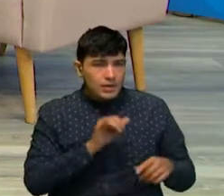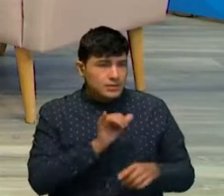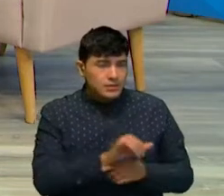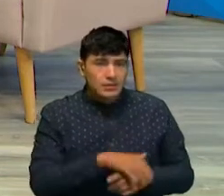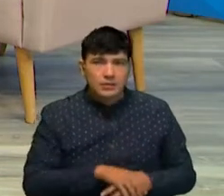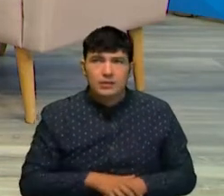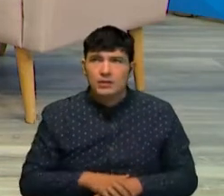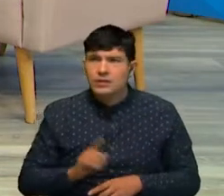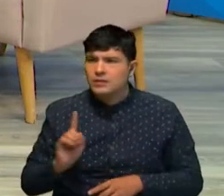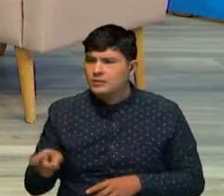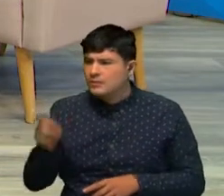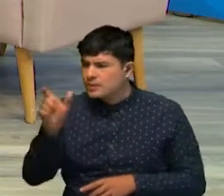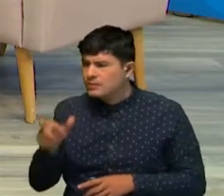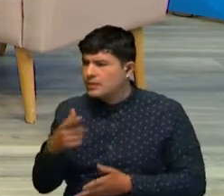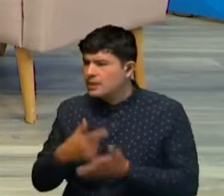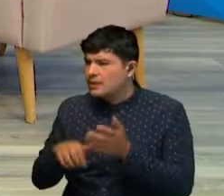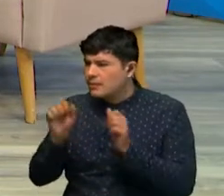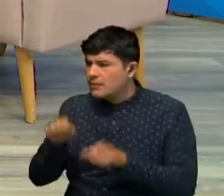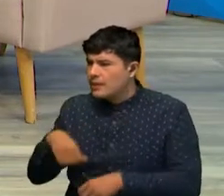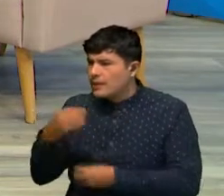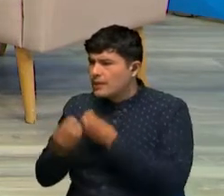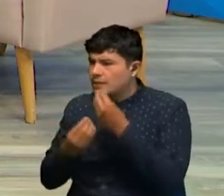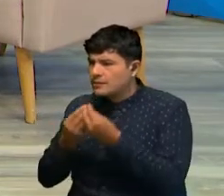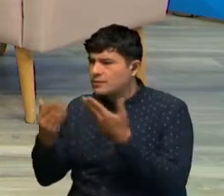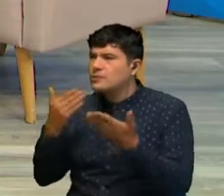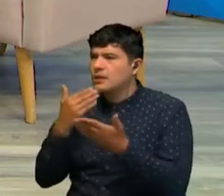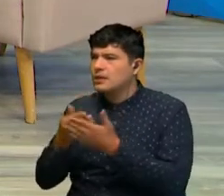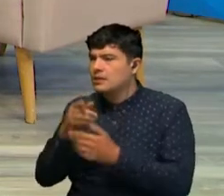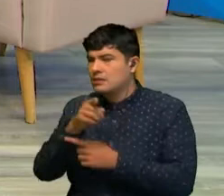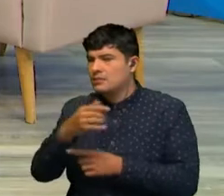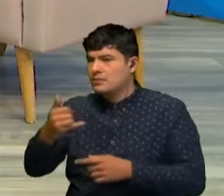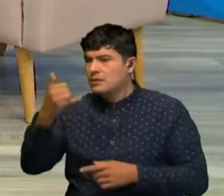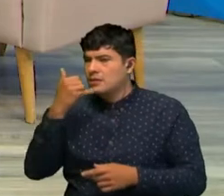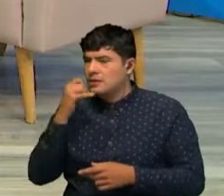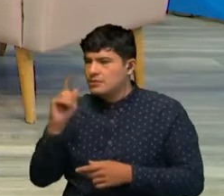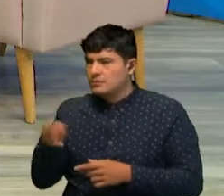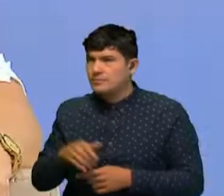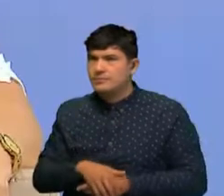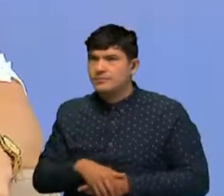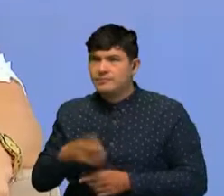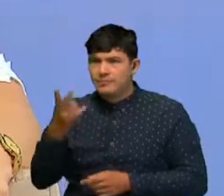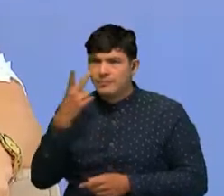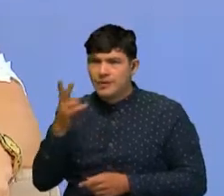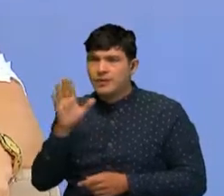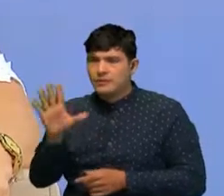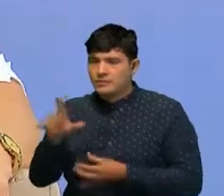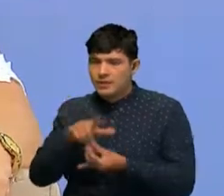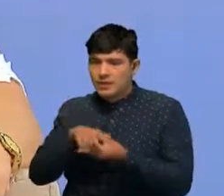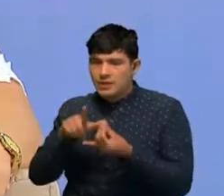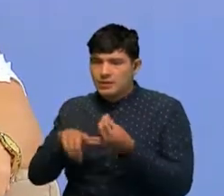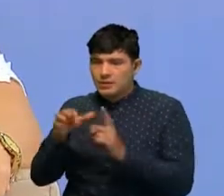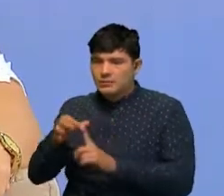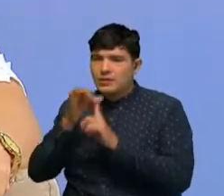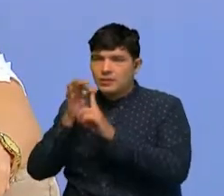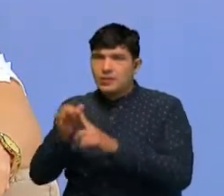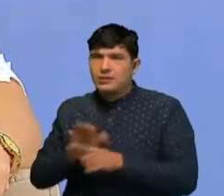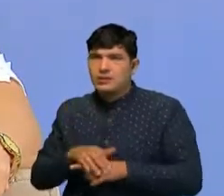Bueno, ¿qué puede hacer don Joaquín? Muchas gracias por su llamada. ¿Qué puede hacer don Joaquín en este caso? Mire, don Joaquín, en el caso suyo en particular, el